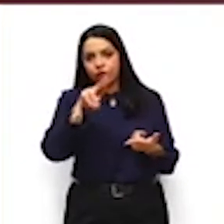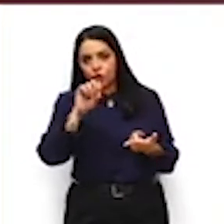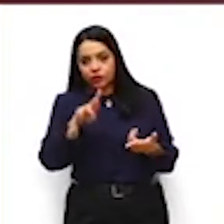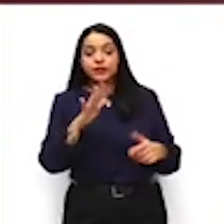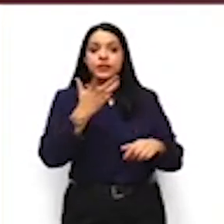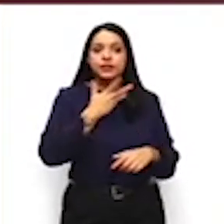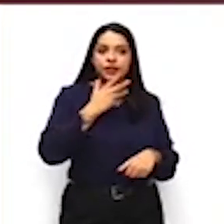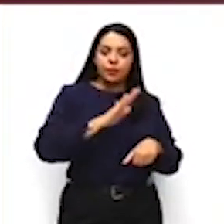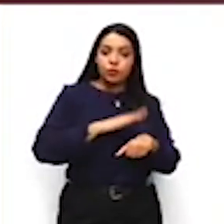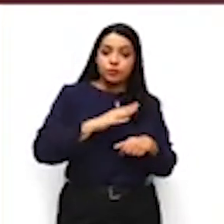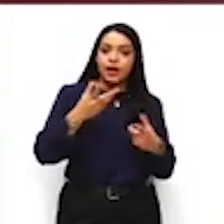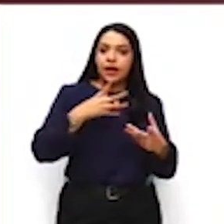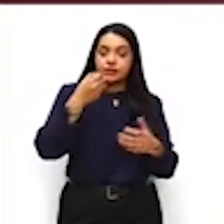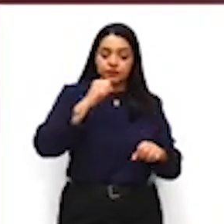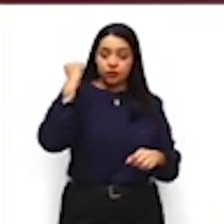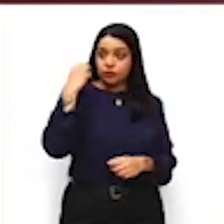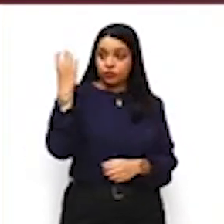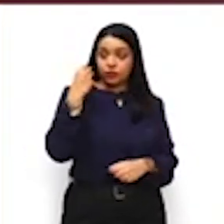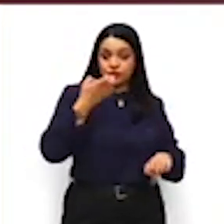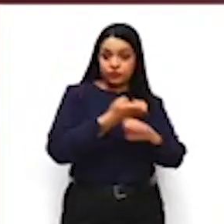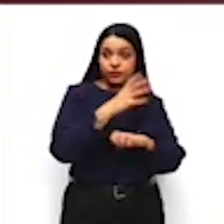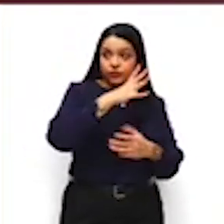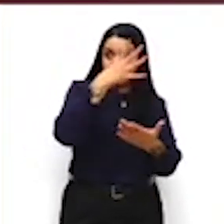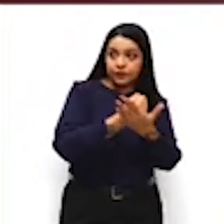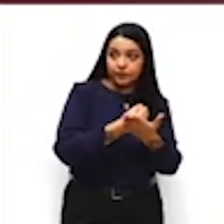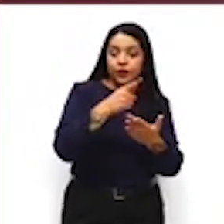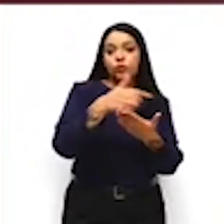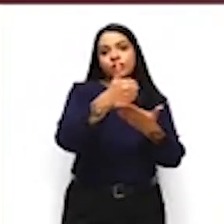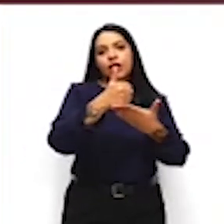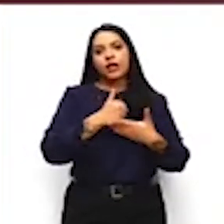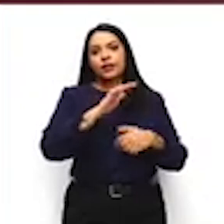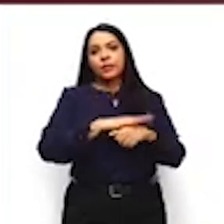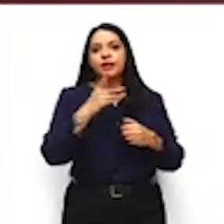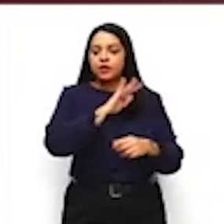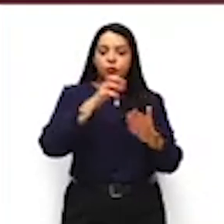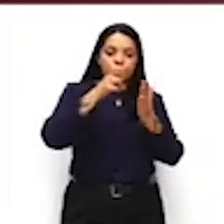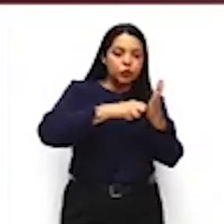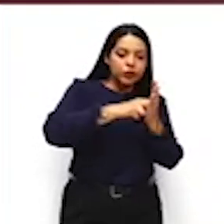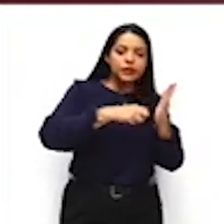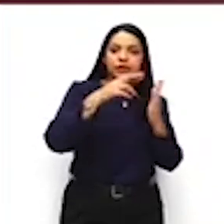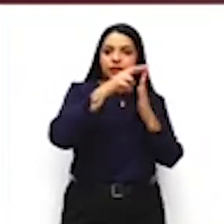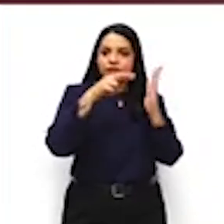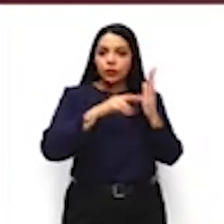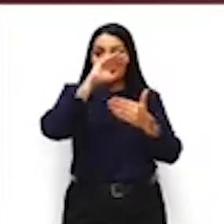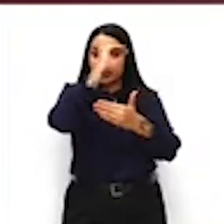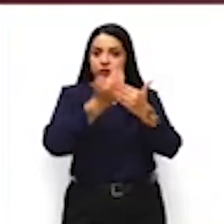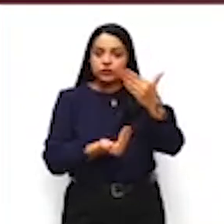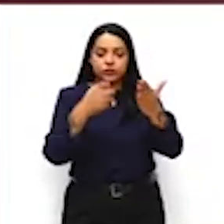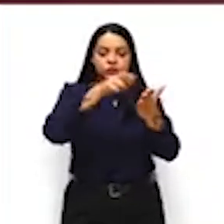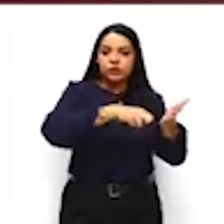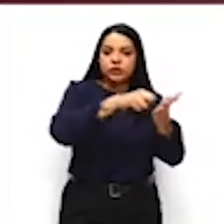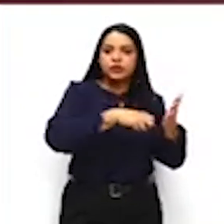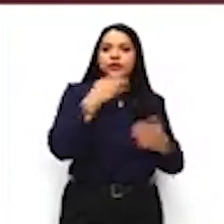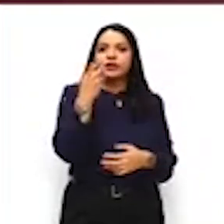la mayoría de los congresos, íbamos a poder reformar la Constitución. Y si podíamos reformar la Constitución,